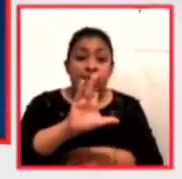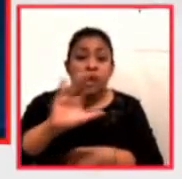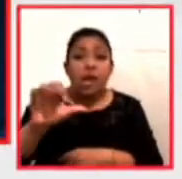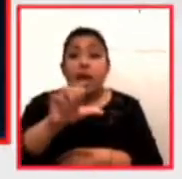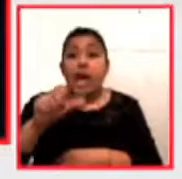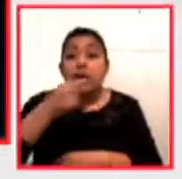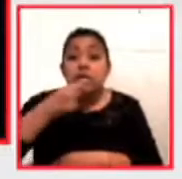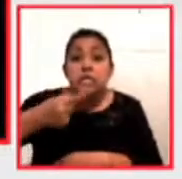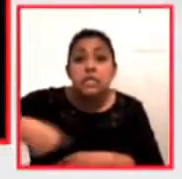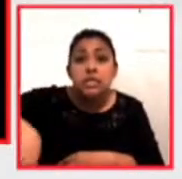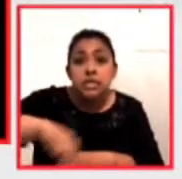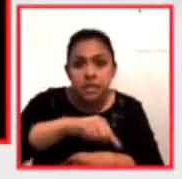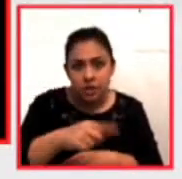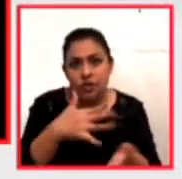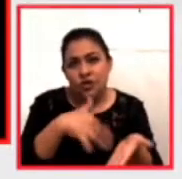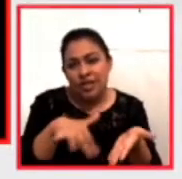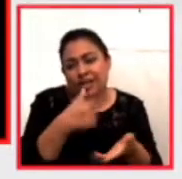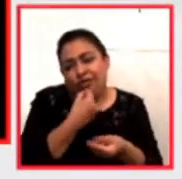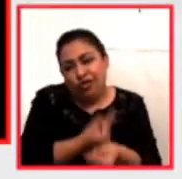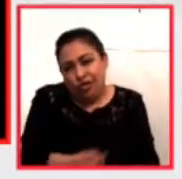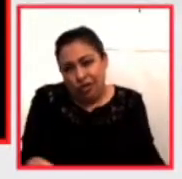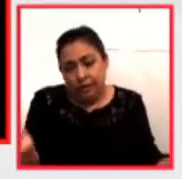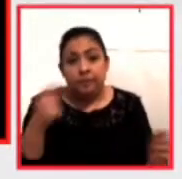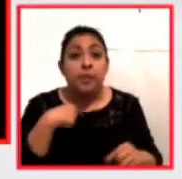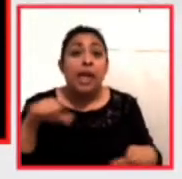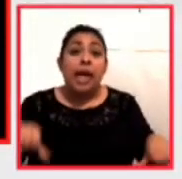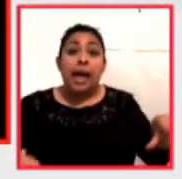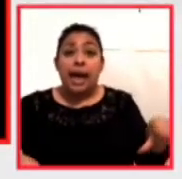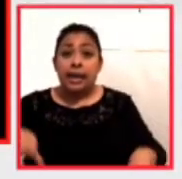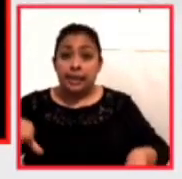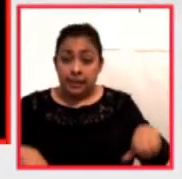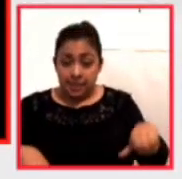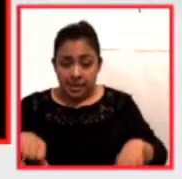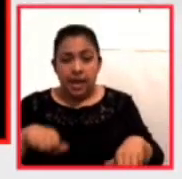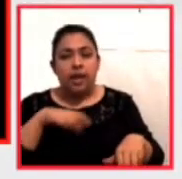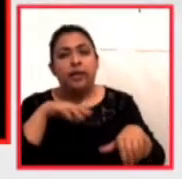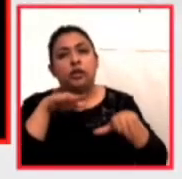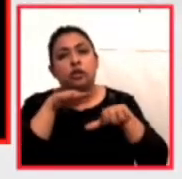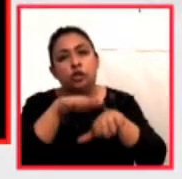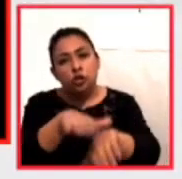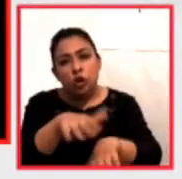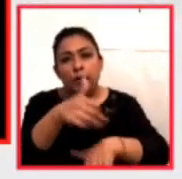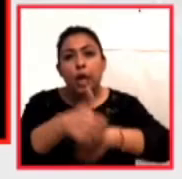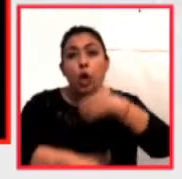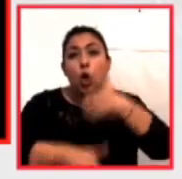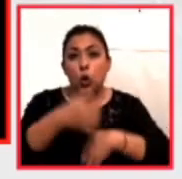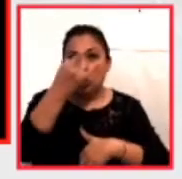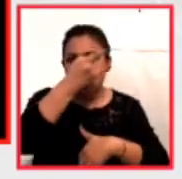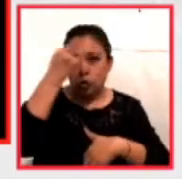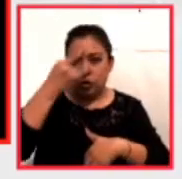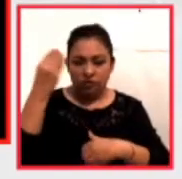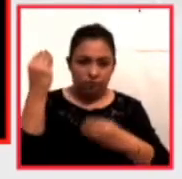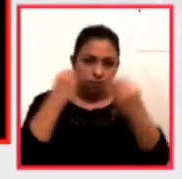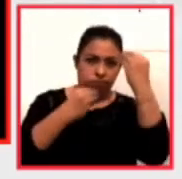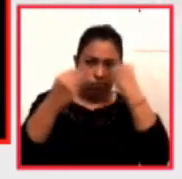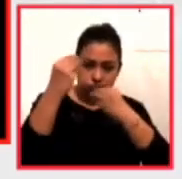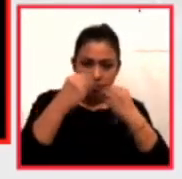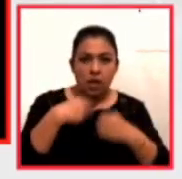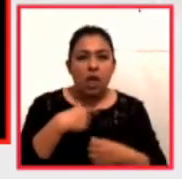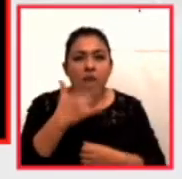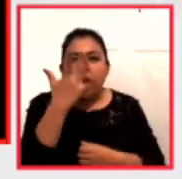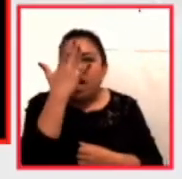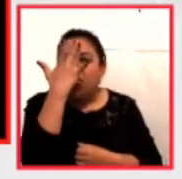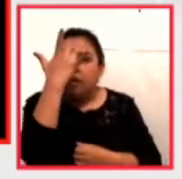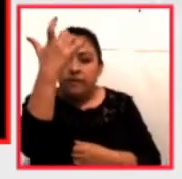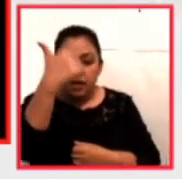pequeños. Las dinámicas tendrán que ver con un concurso de disfraces, adivina en el fondo quién